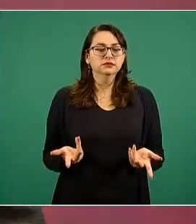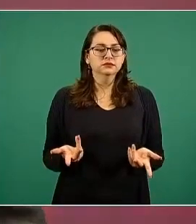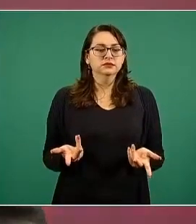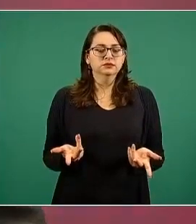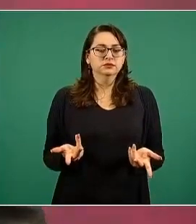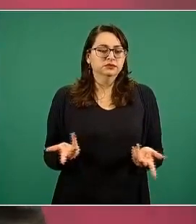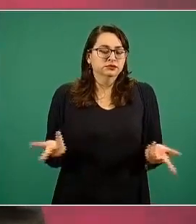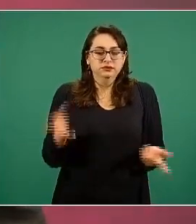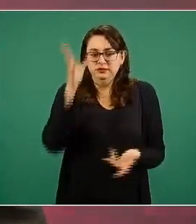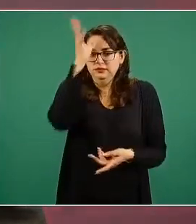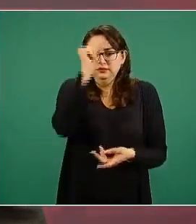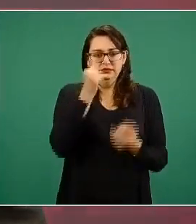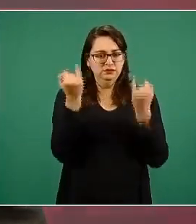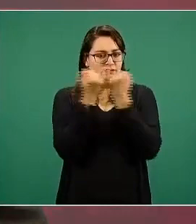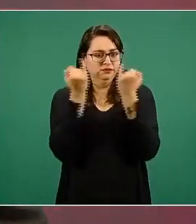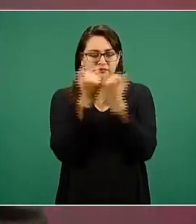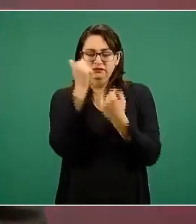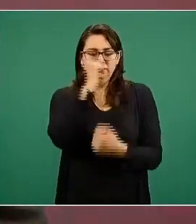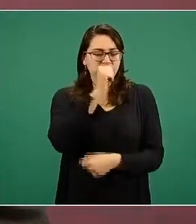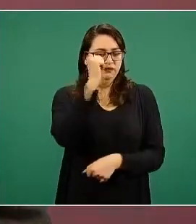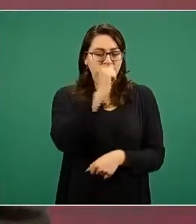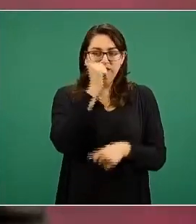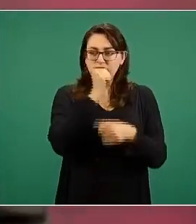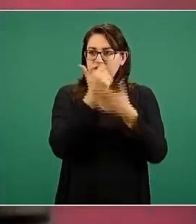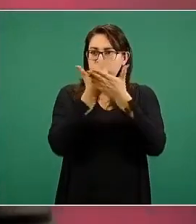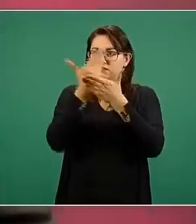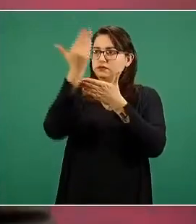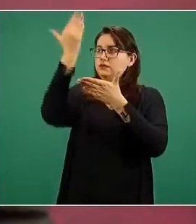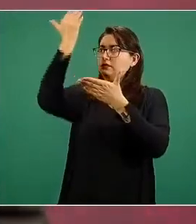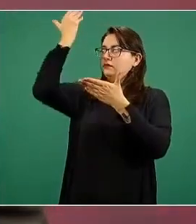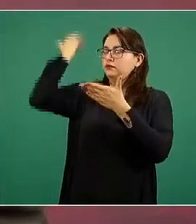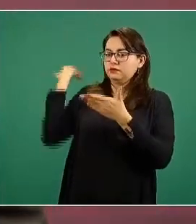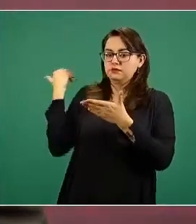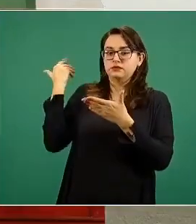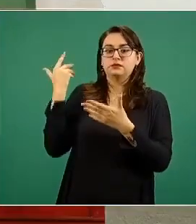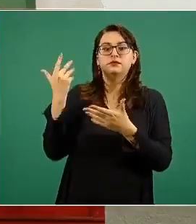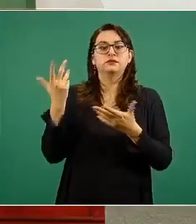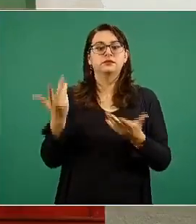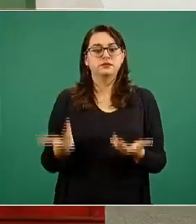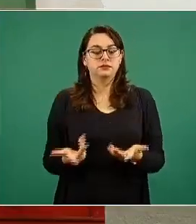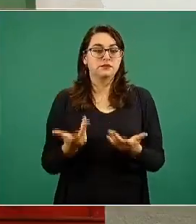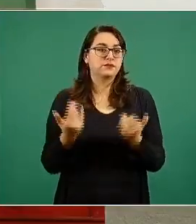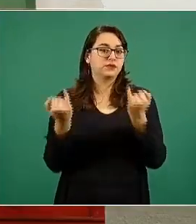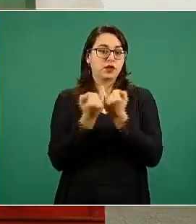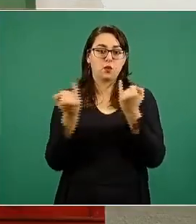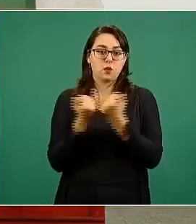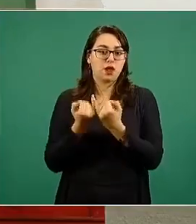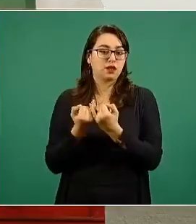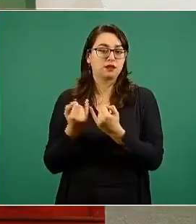los acuerdos son los mismos con los que se inició el